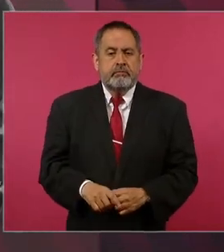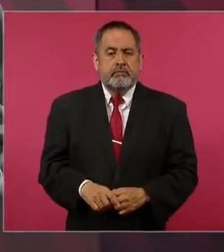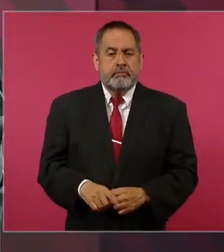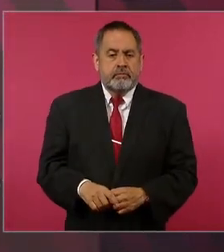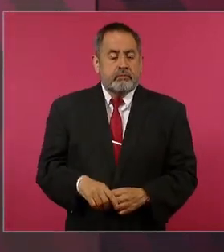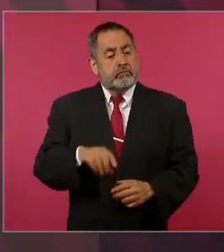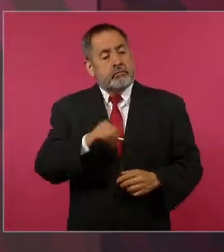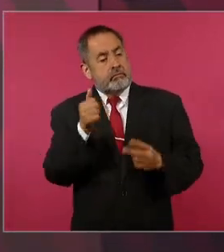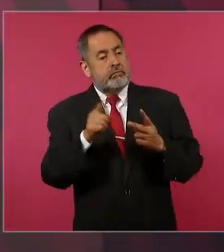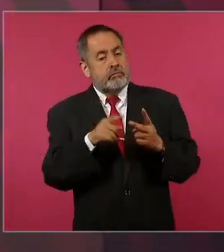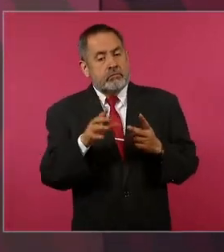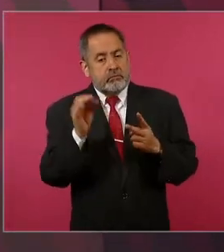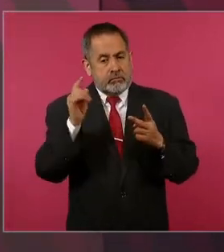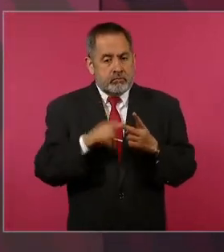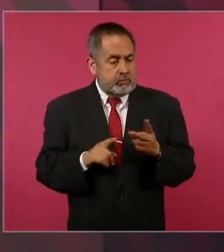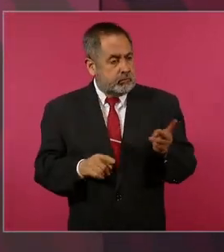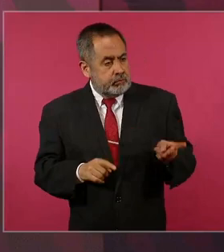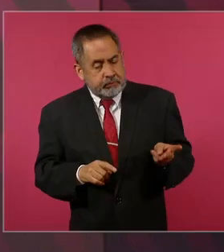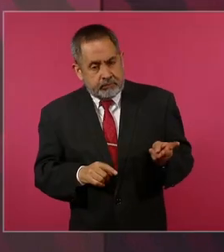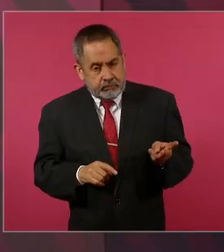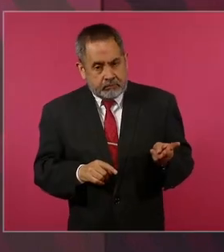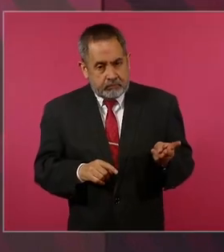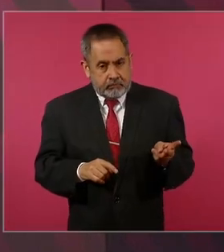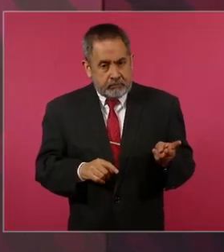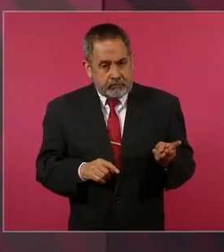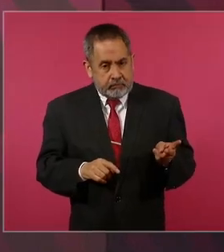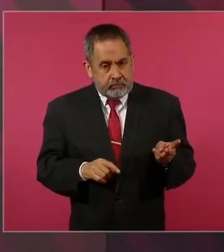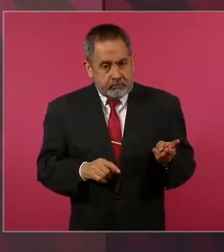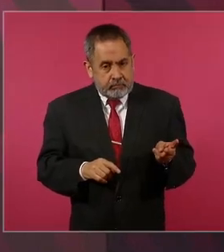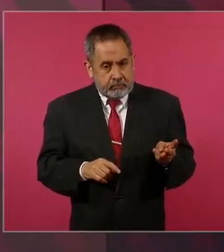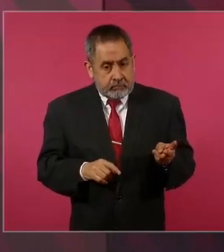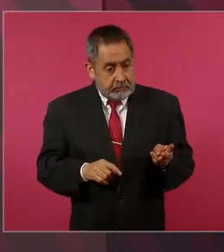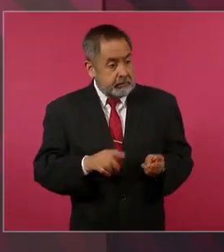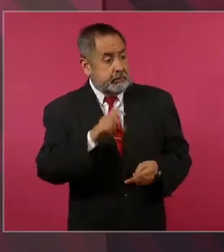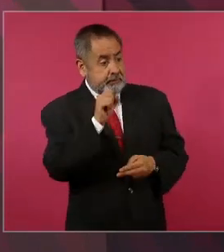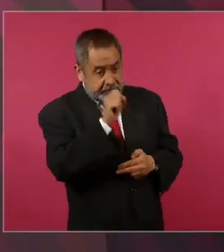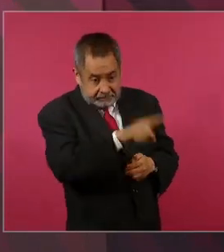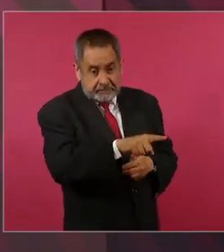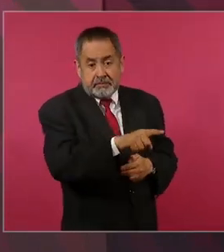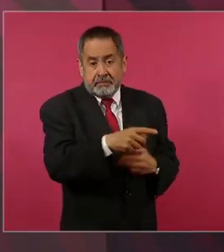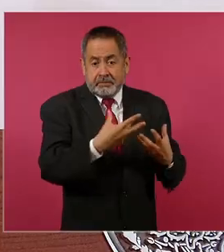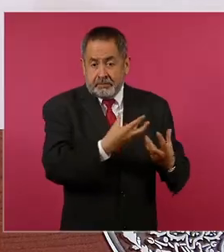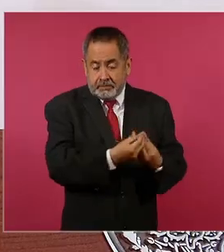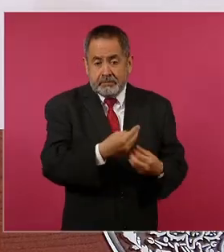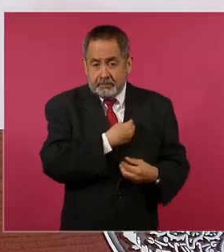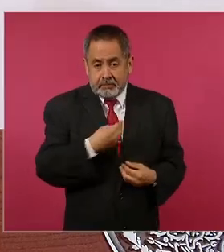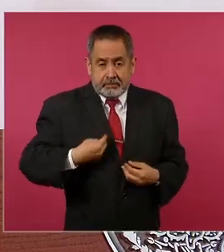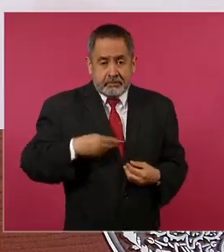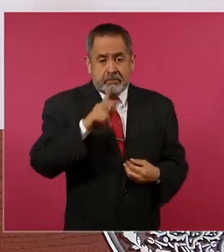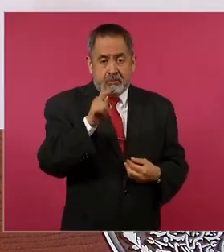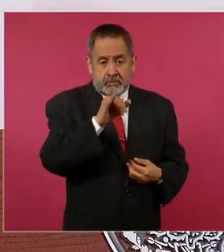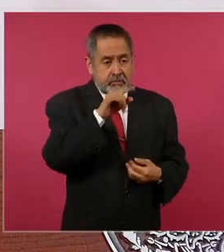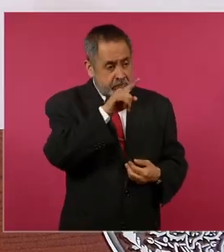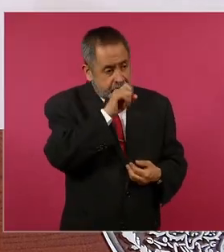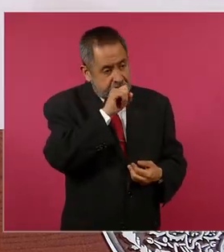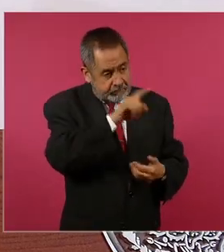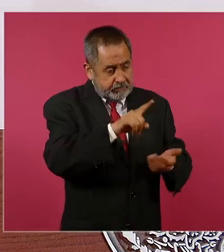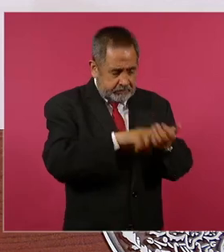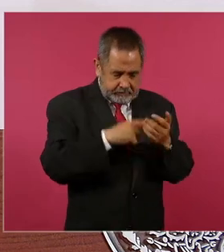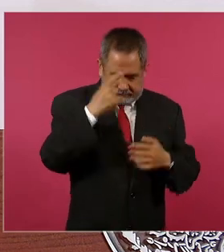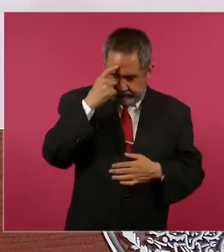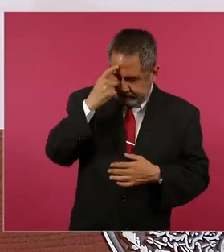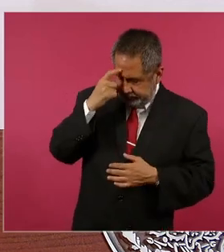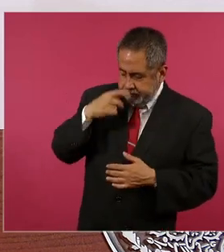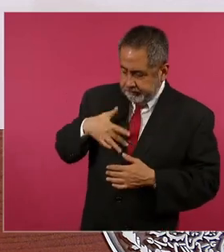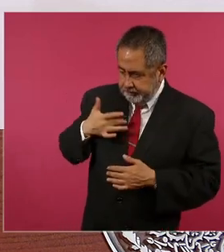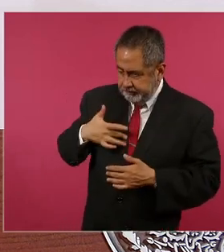La otra opción es dejarle a los integrantes del Poder Judicial, que ese era mi propósito